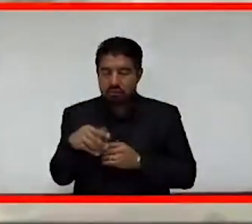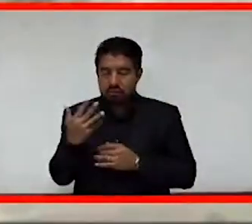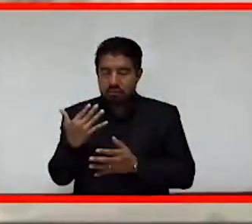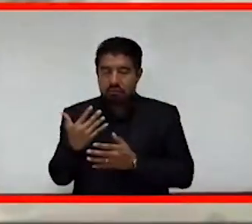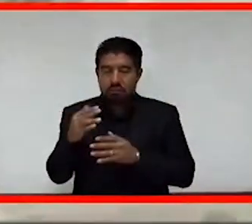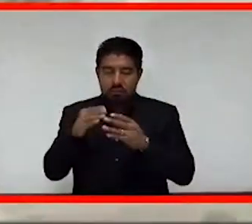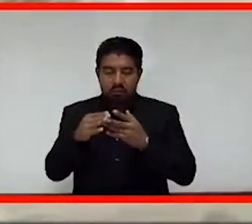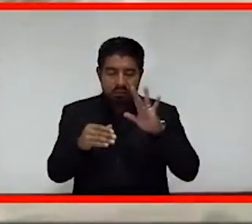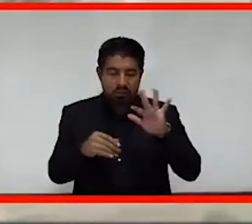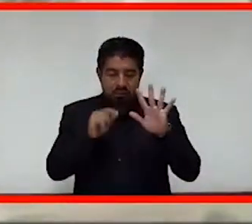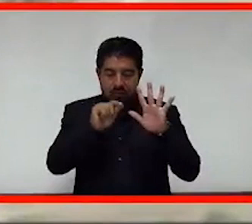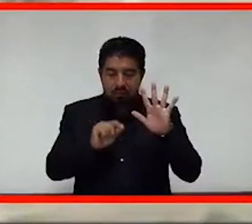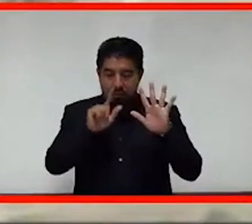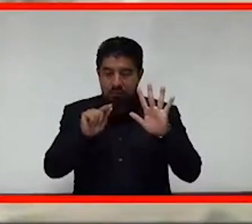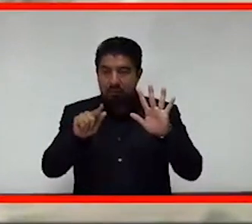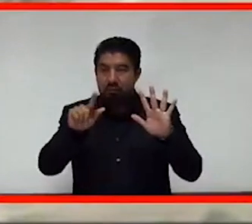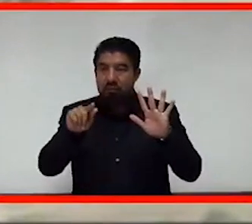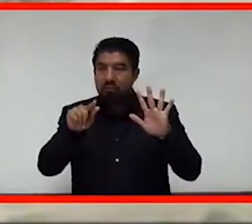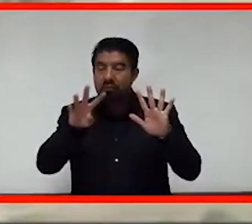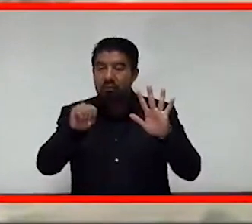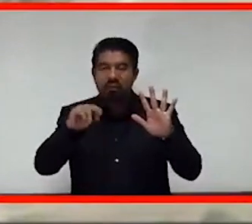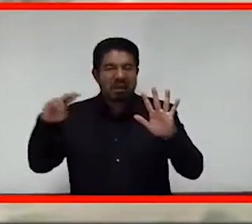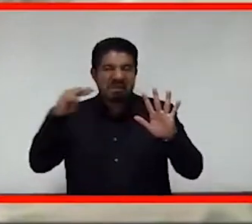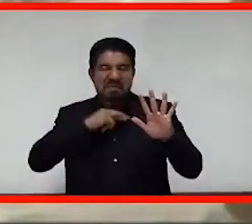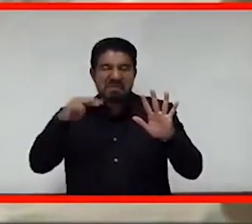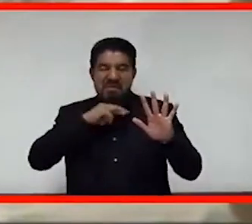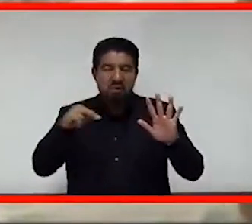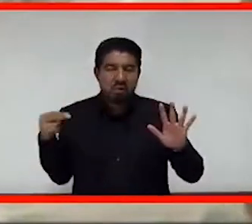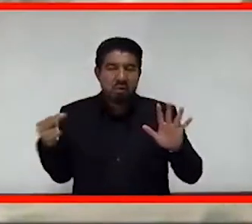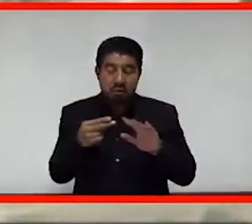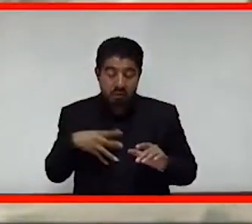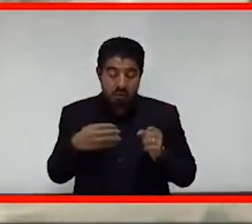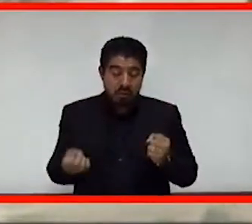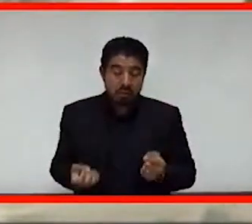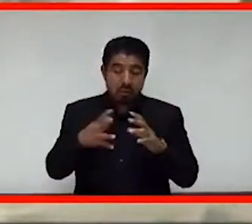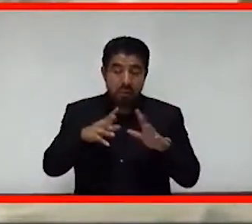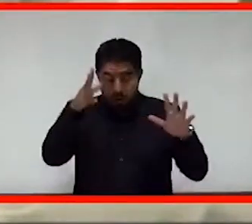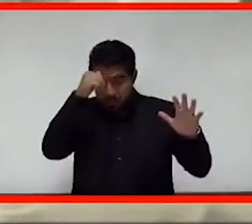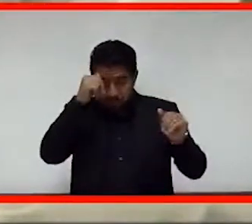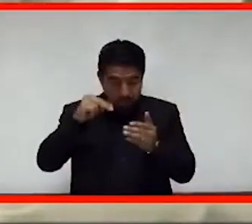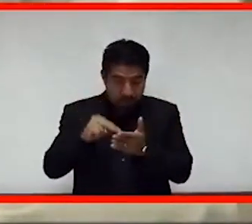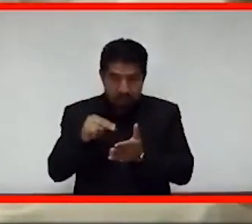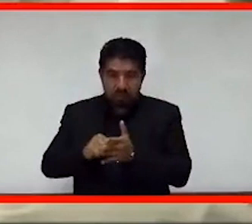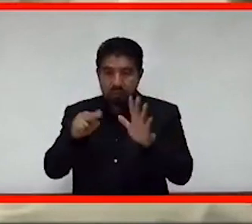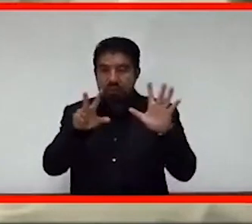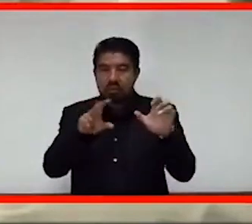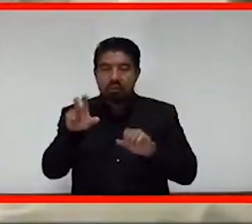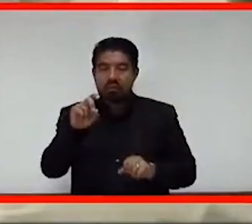14.79 urgentes y de esas se han aprobado un total de ochocientos treinta y tres acuerdos de los cuales